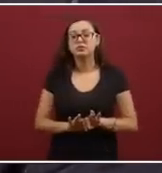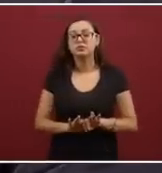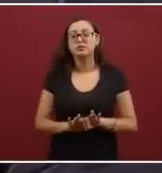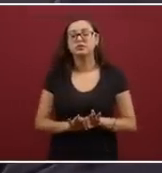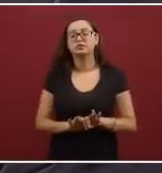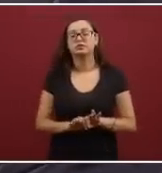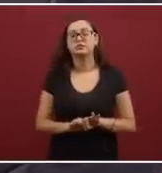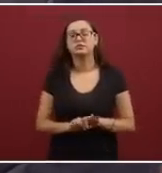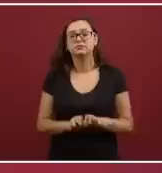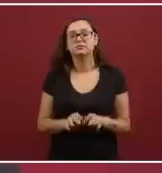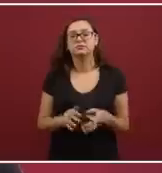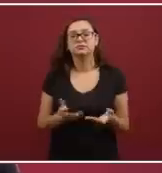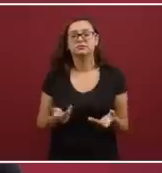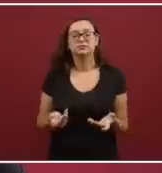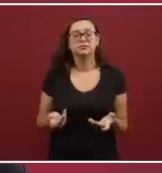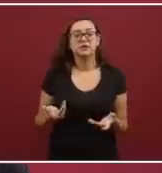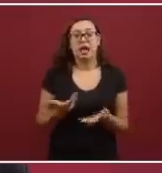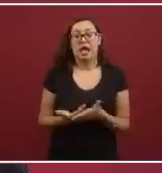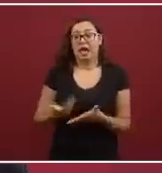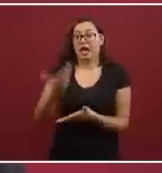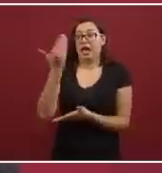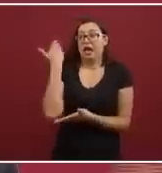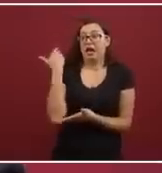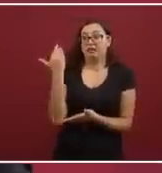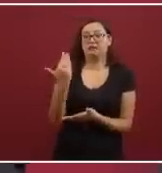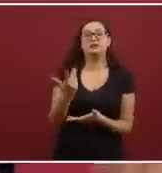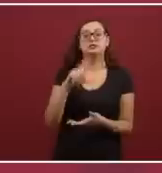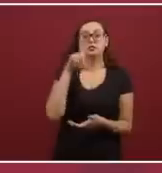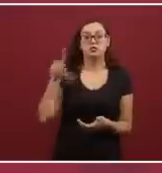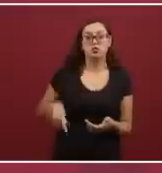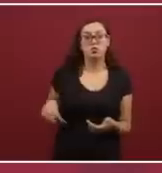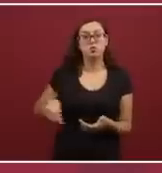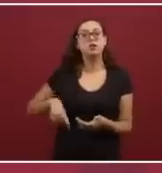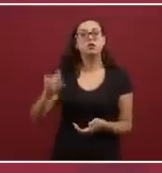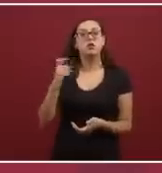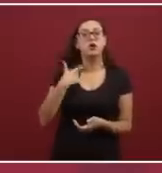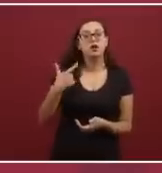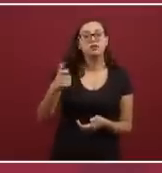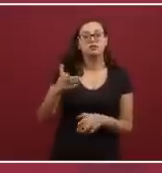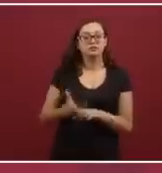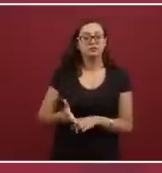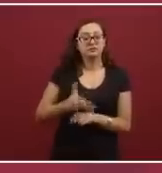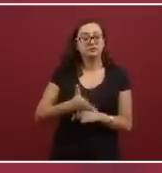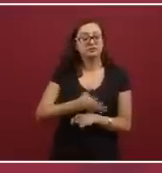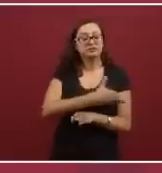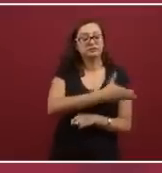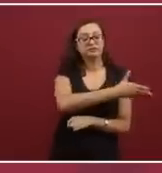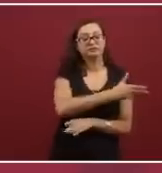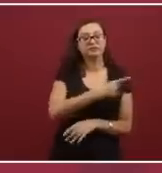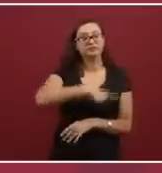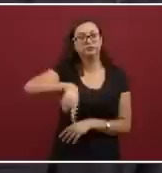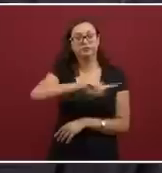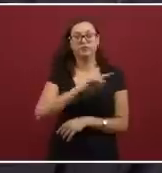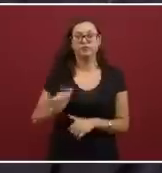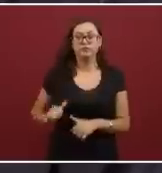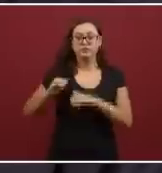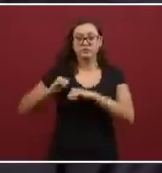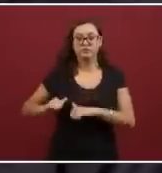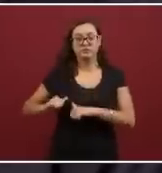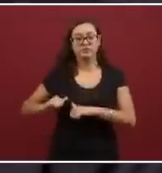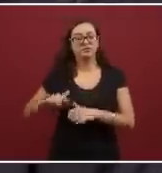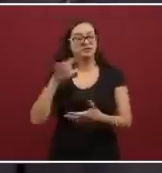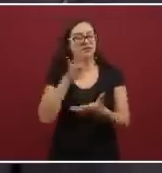la mayoría de los que estuvieron en los anteriores gobiernos, en los altos cargos,